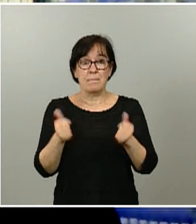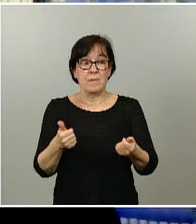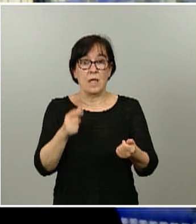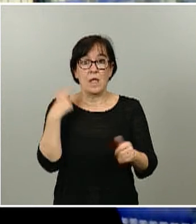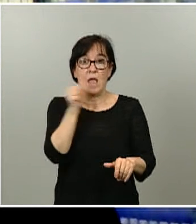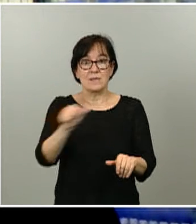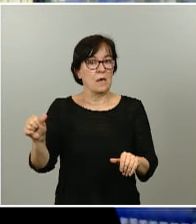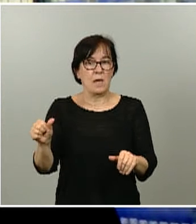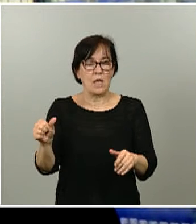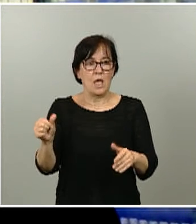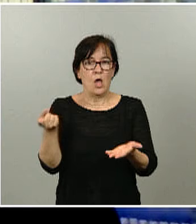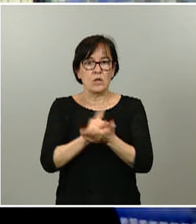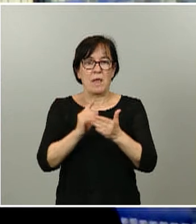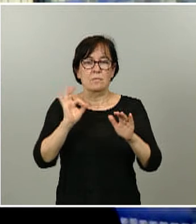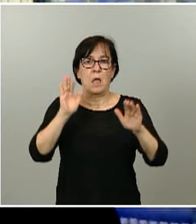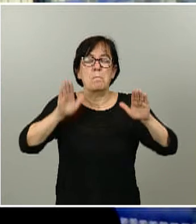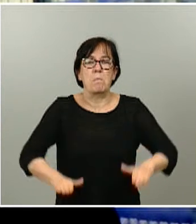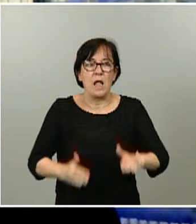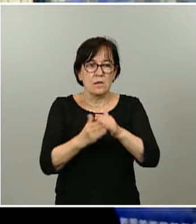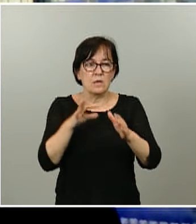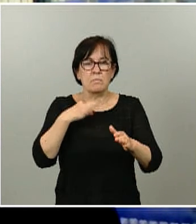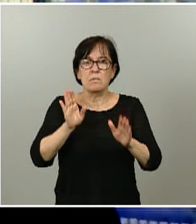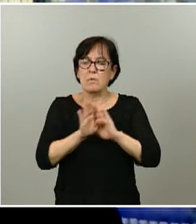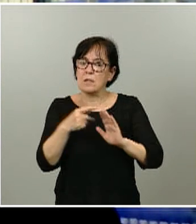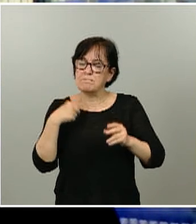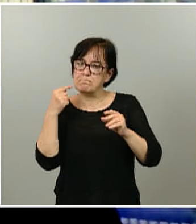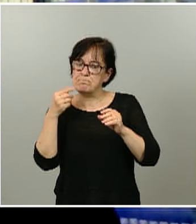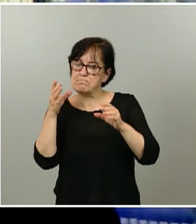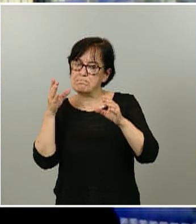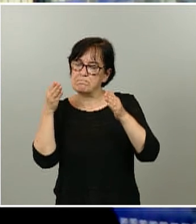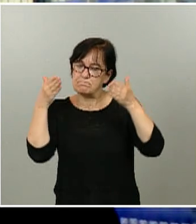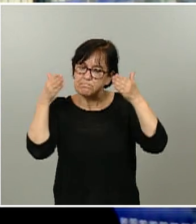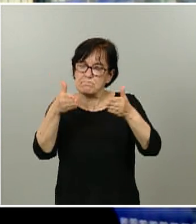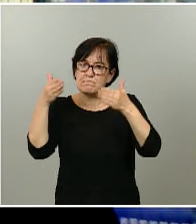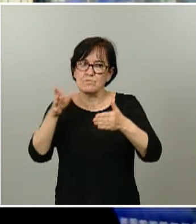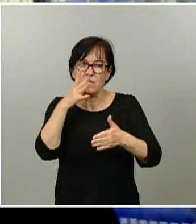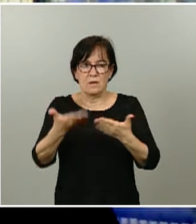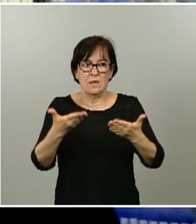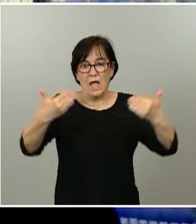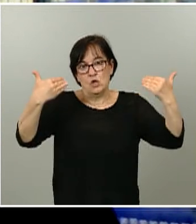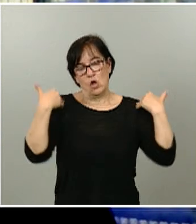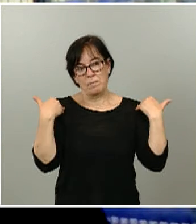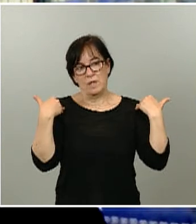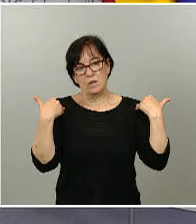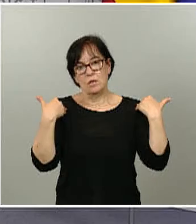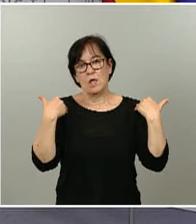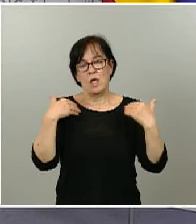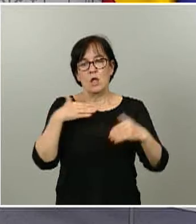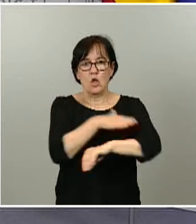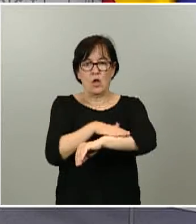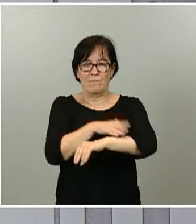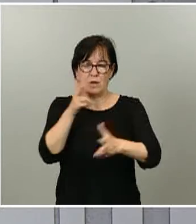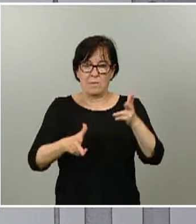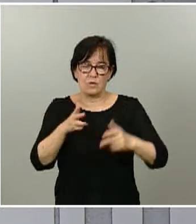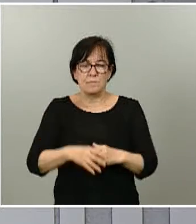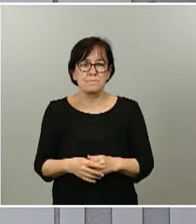que parar. No sé si también van a seguir muy de cerca lo que pase aquí, aunque la competencia sea del Gobierno vasco. Muchas gracias.